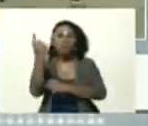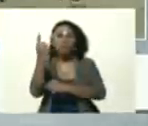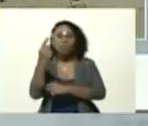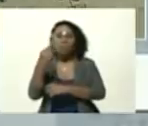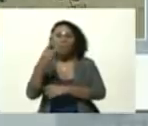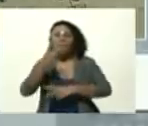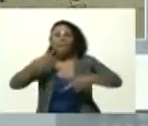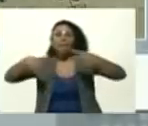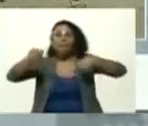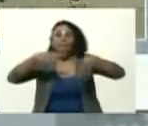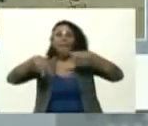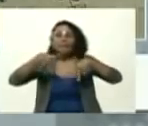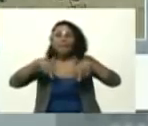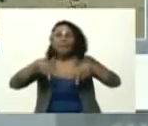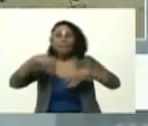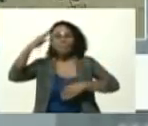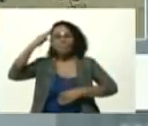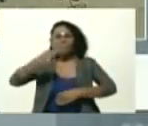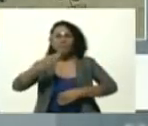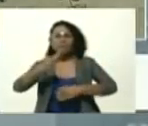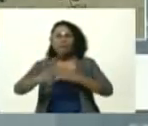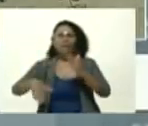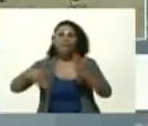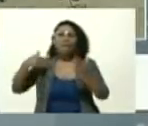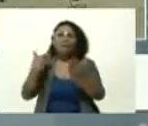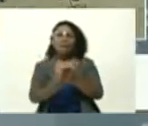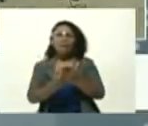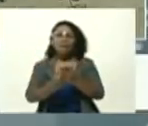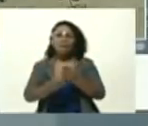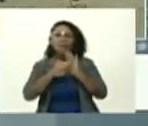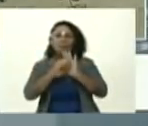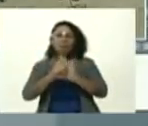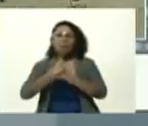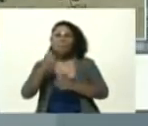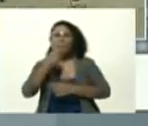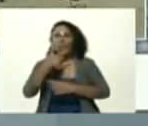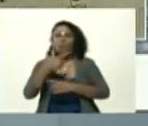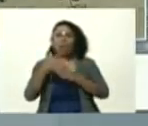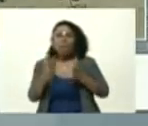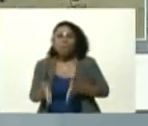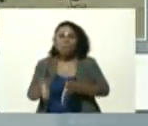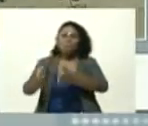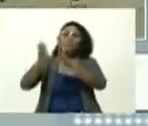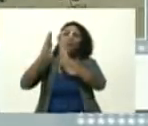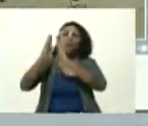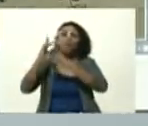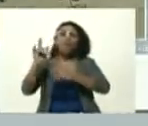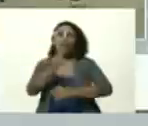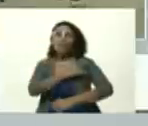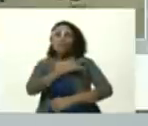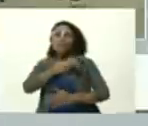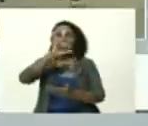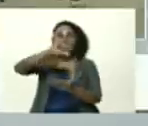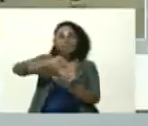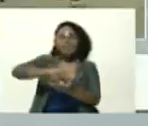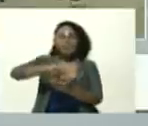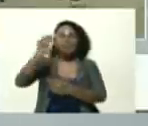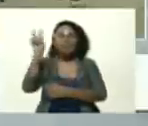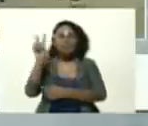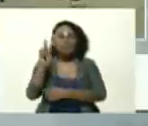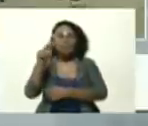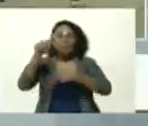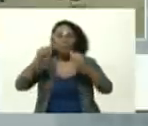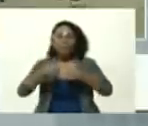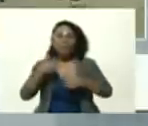los Próceres y los Ilustres, hasta la hermosura arquitectónica de la Universidad Central de Venezuela.